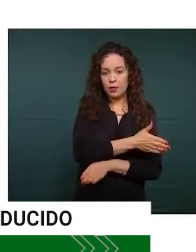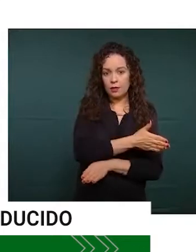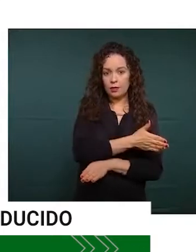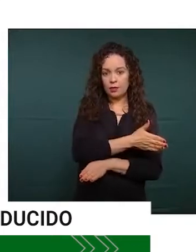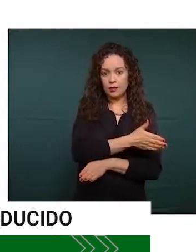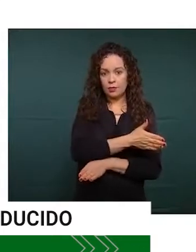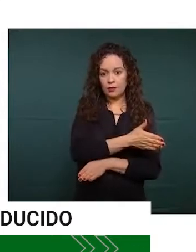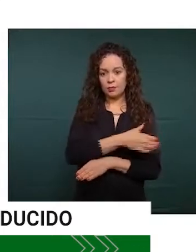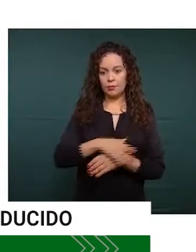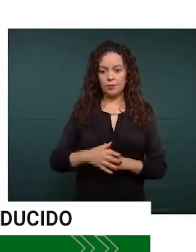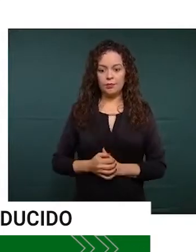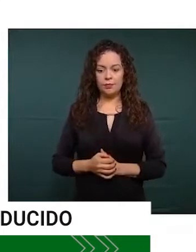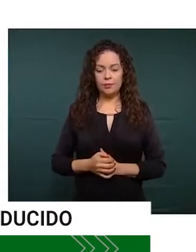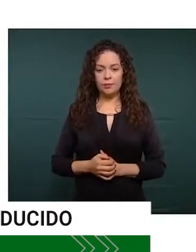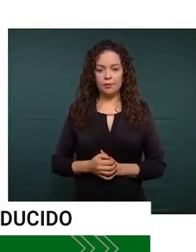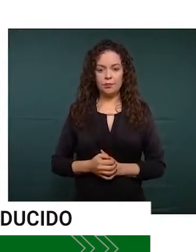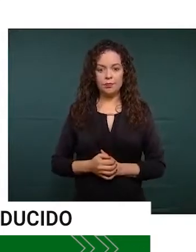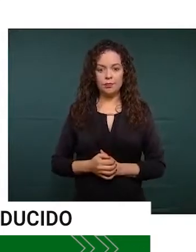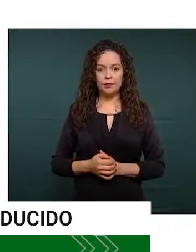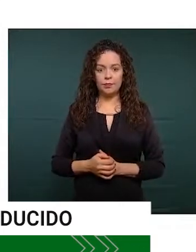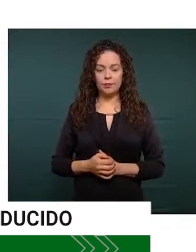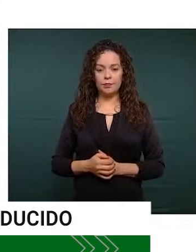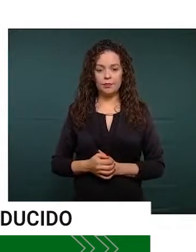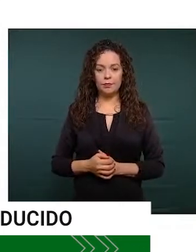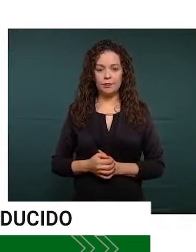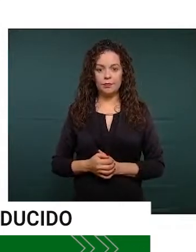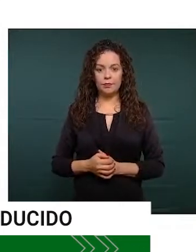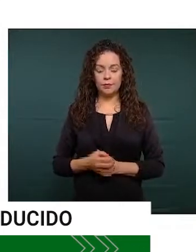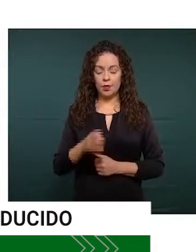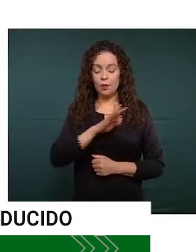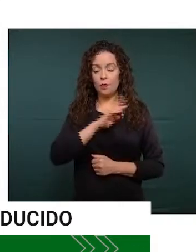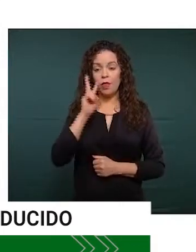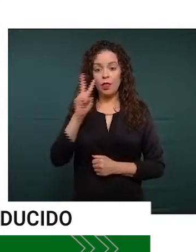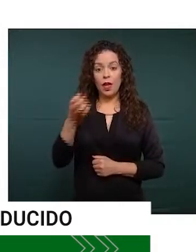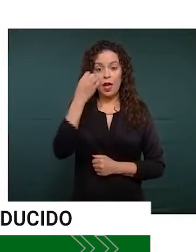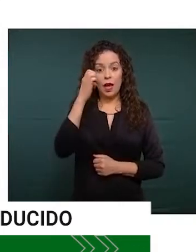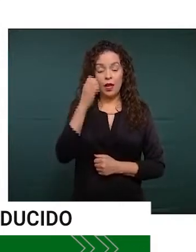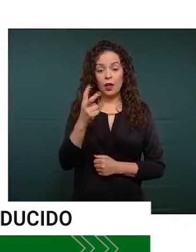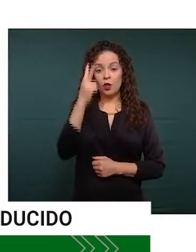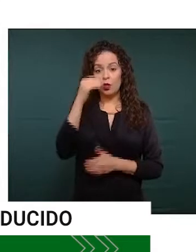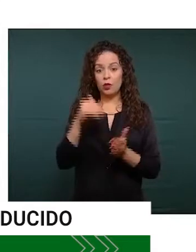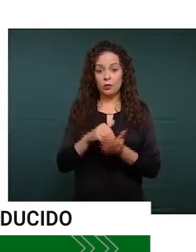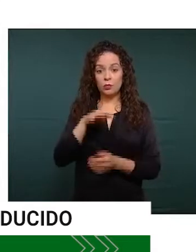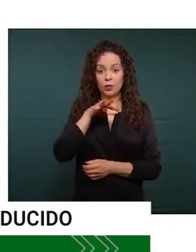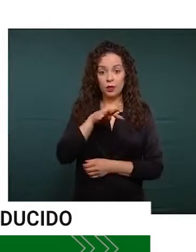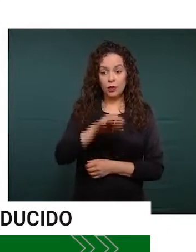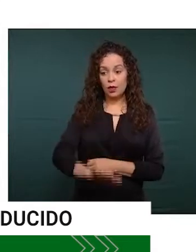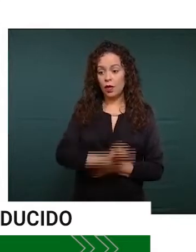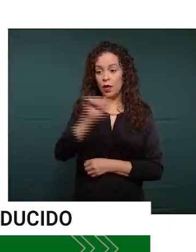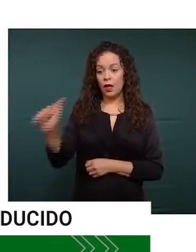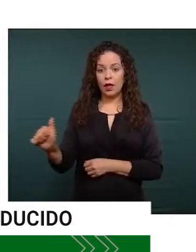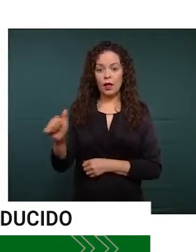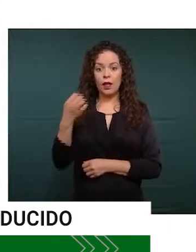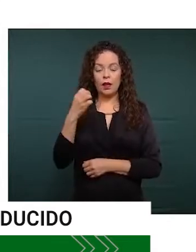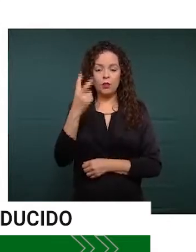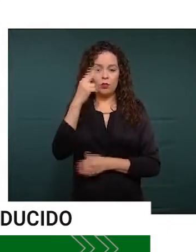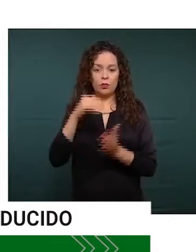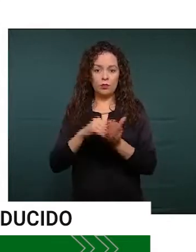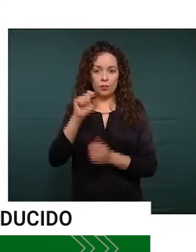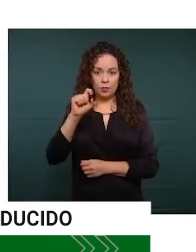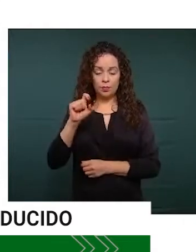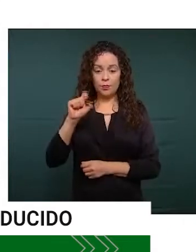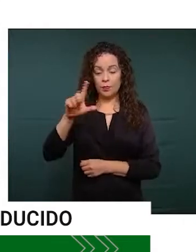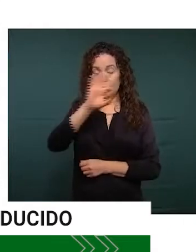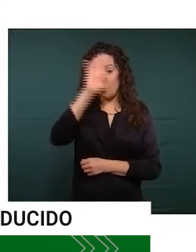en la capital del país. Aquí pueden ver una reducción entre enero del 19 y enero del 20 del 27% de todos